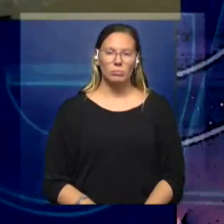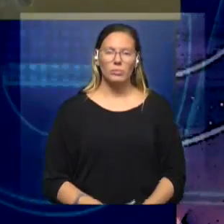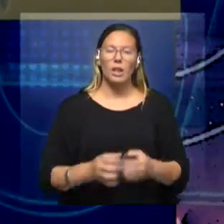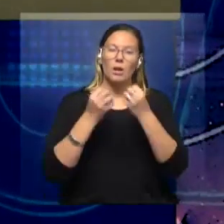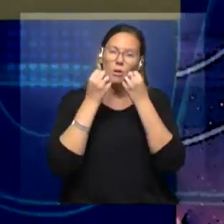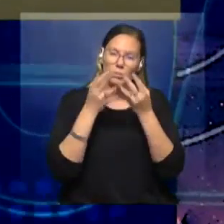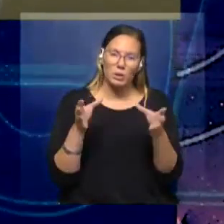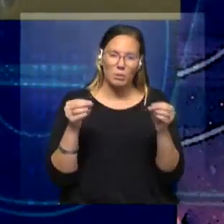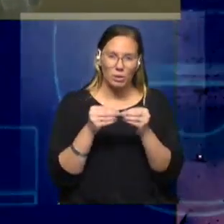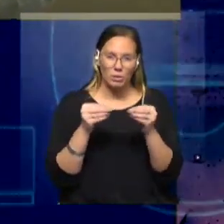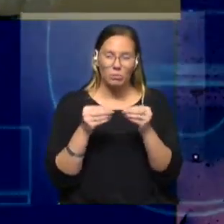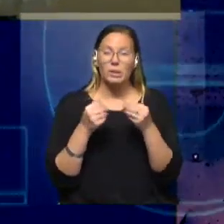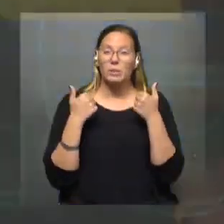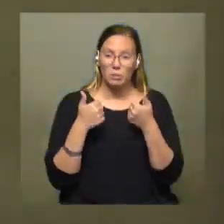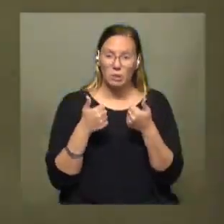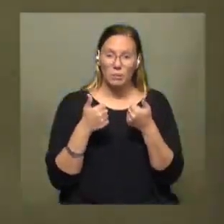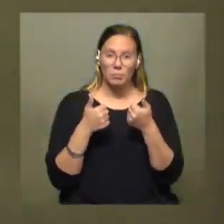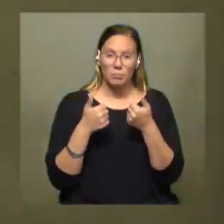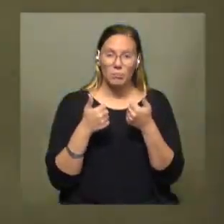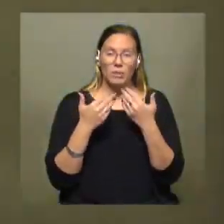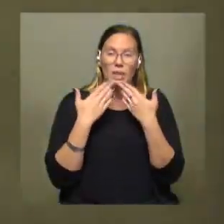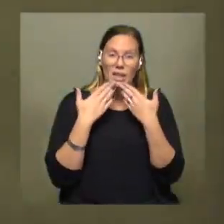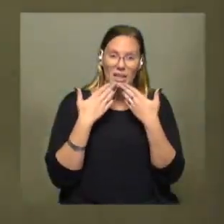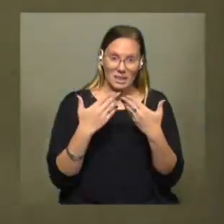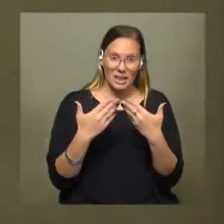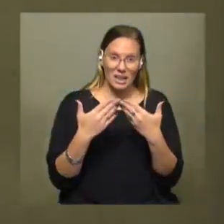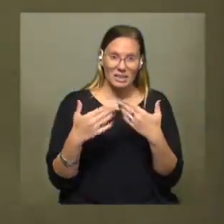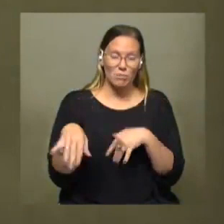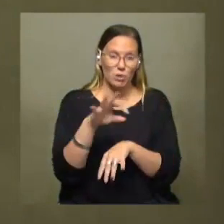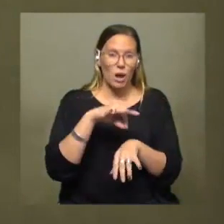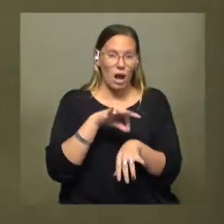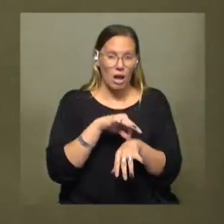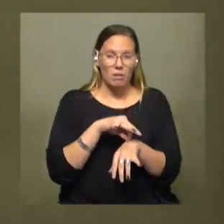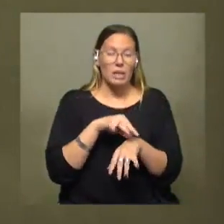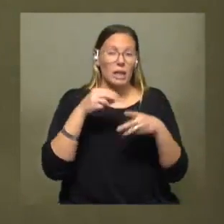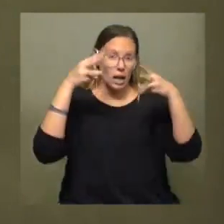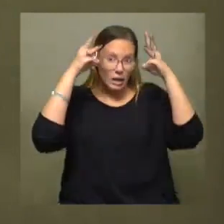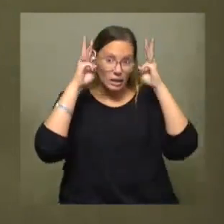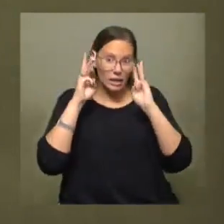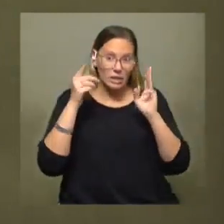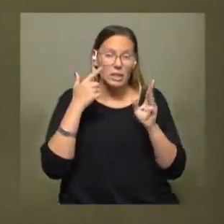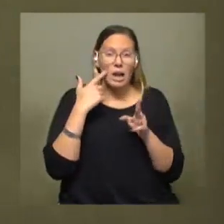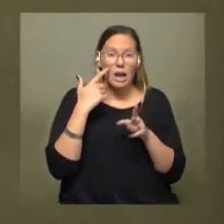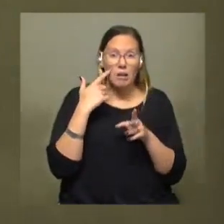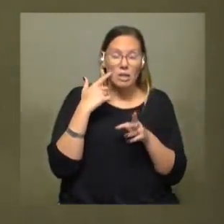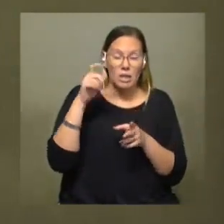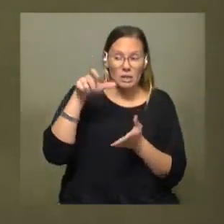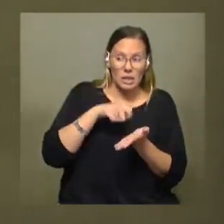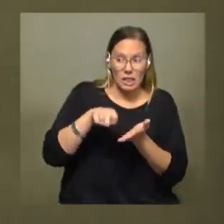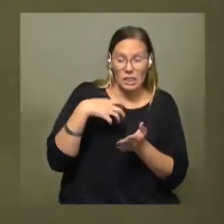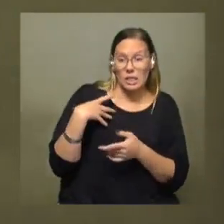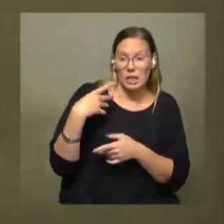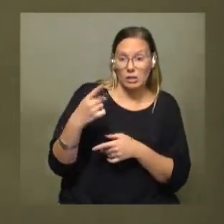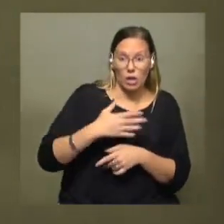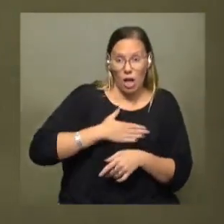¿Cómo les va, compañeros? ¿Todo bien? Gracias por lo de Abeja Reina. Vamos a ver si el autor de esta obra, si el director,